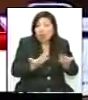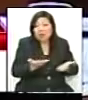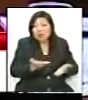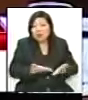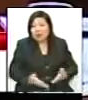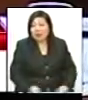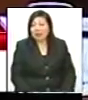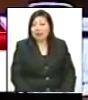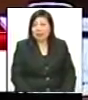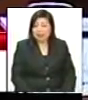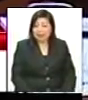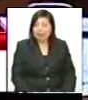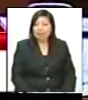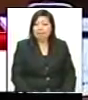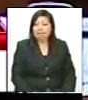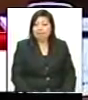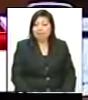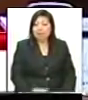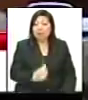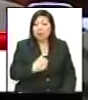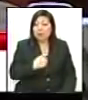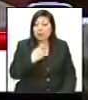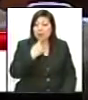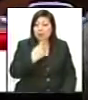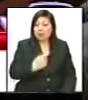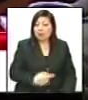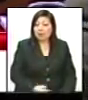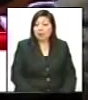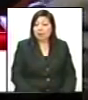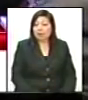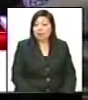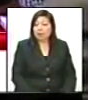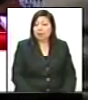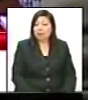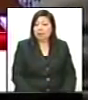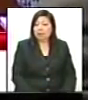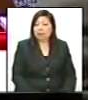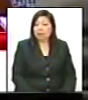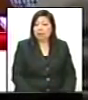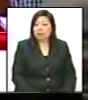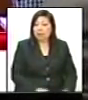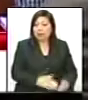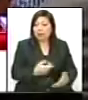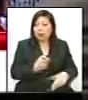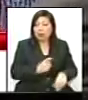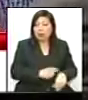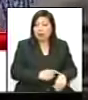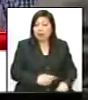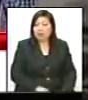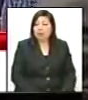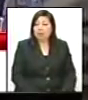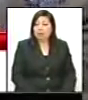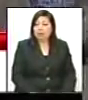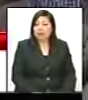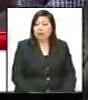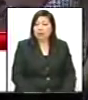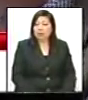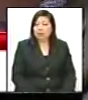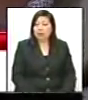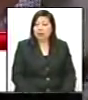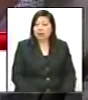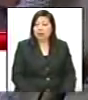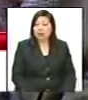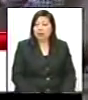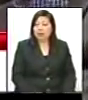así, ¿no? ¿No? Es lo que yo les digo, no se ha definido porque no ha habido tiempo, no hay tiempo. Una interrupción del congresista